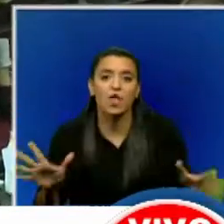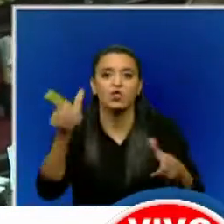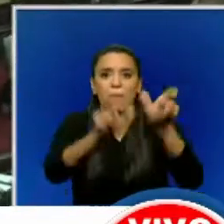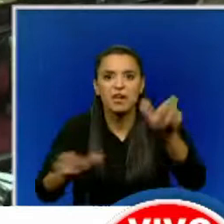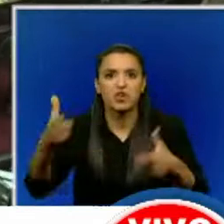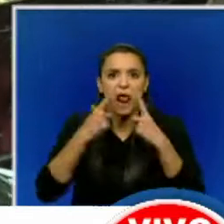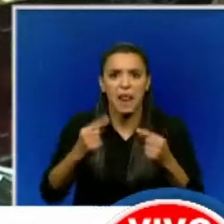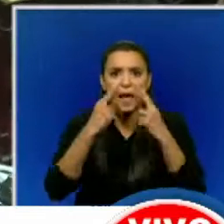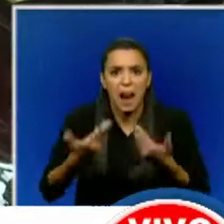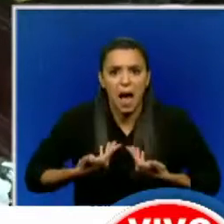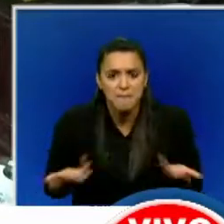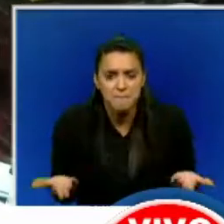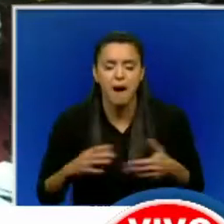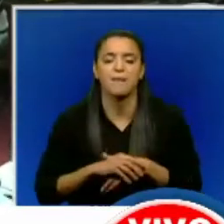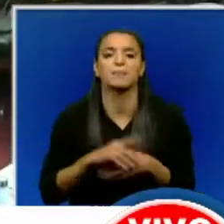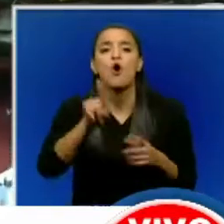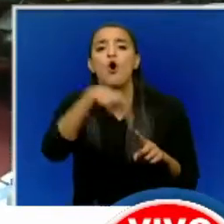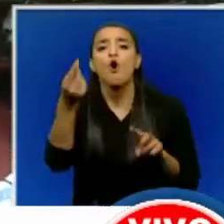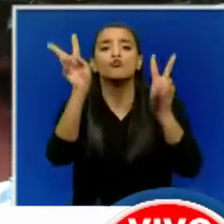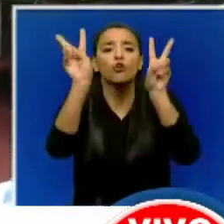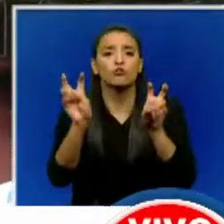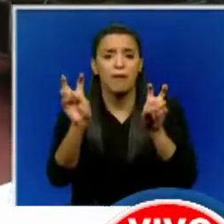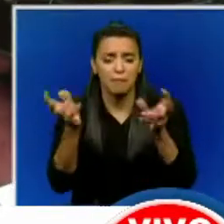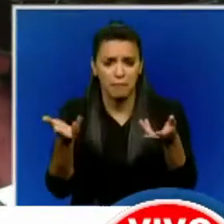gente. Otro de los temas